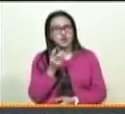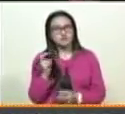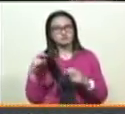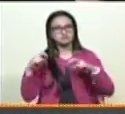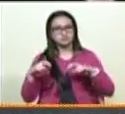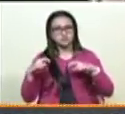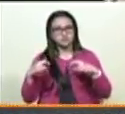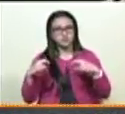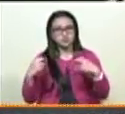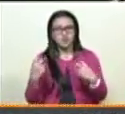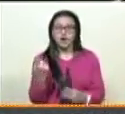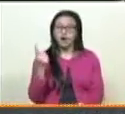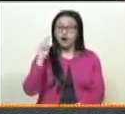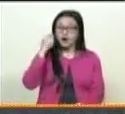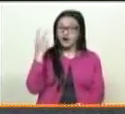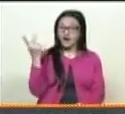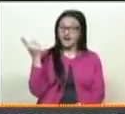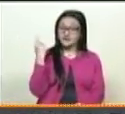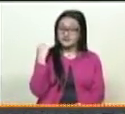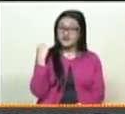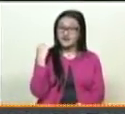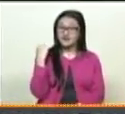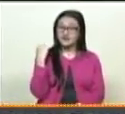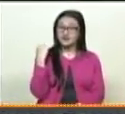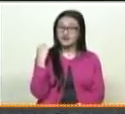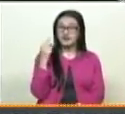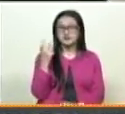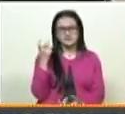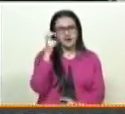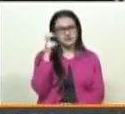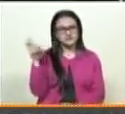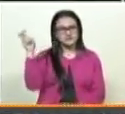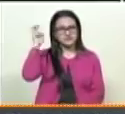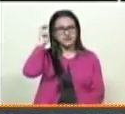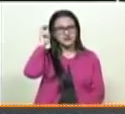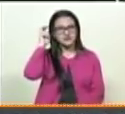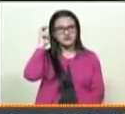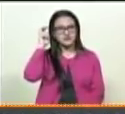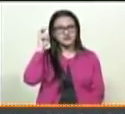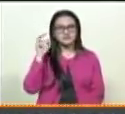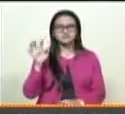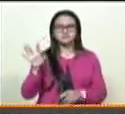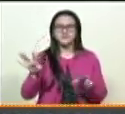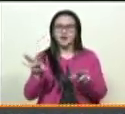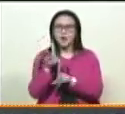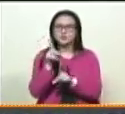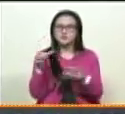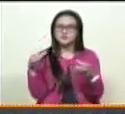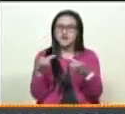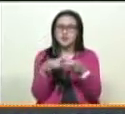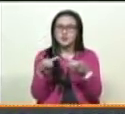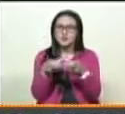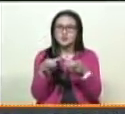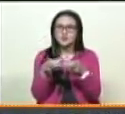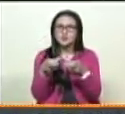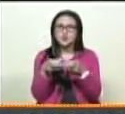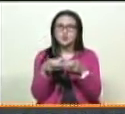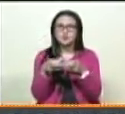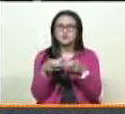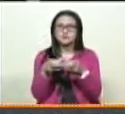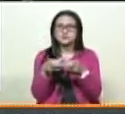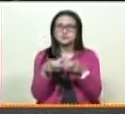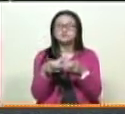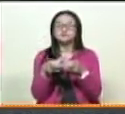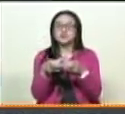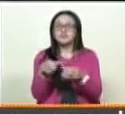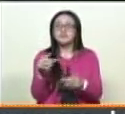Recordemos que el día de ayer se instaló en la sede de la Cancillería venezolana la 11ª reunión de la Comisión de Seguimiento